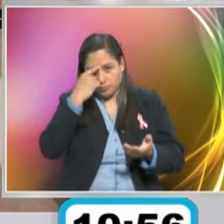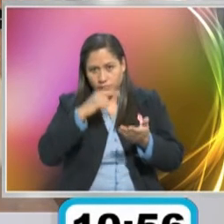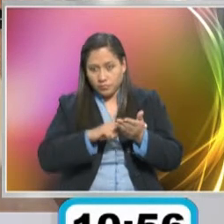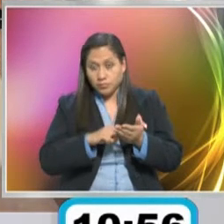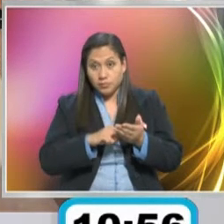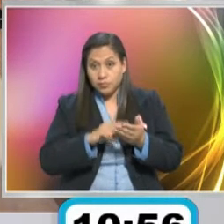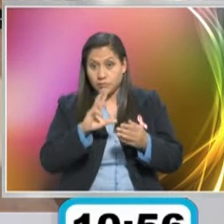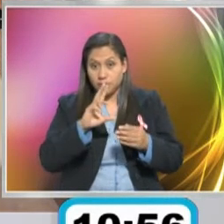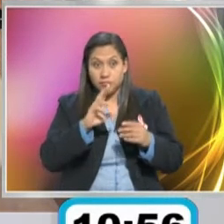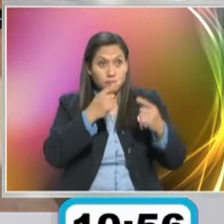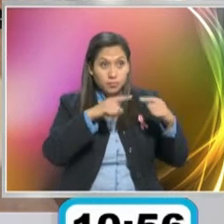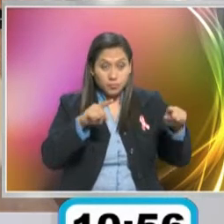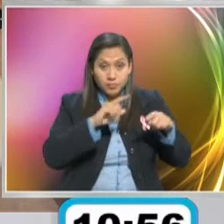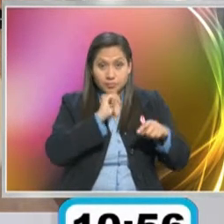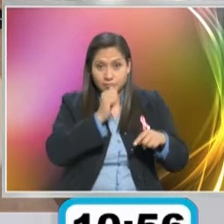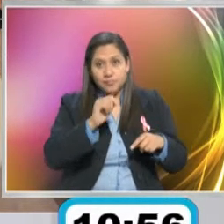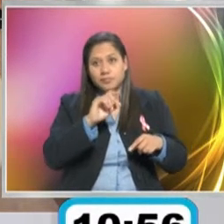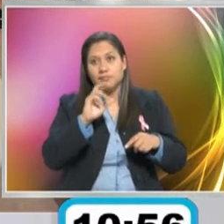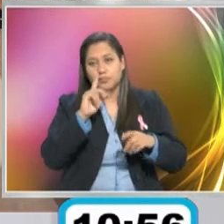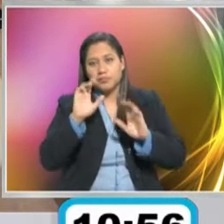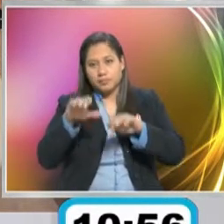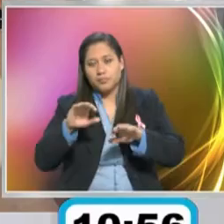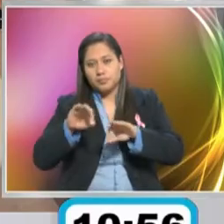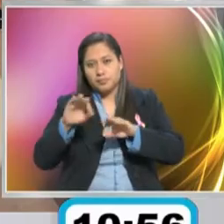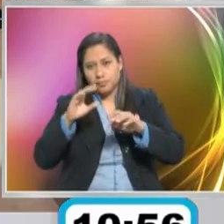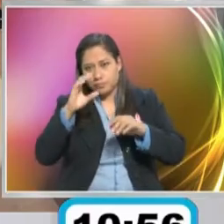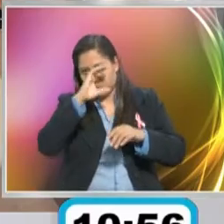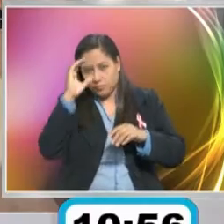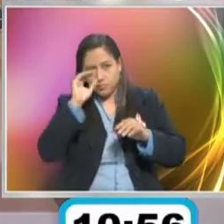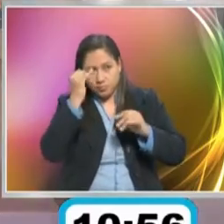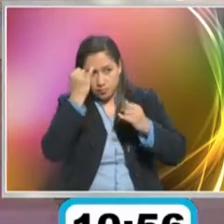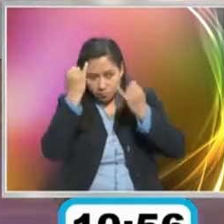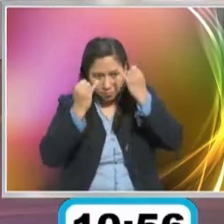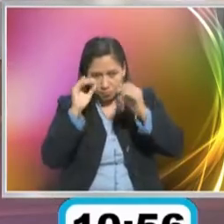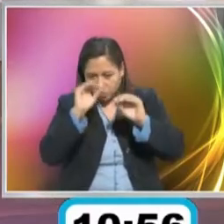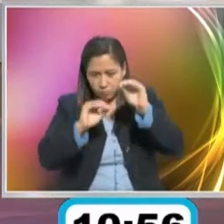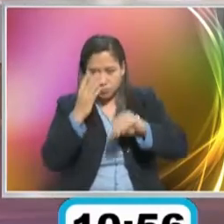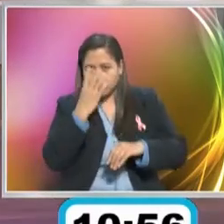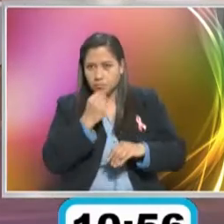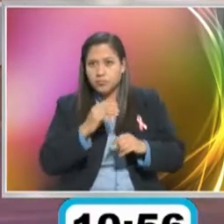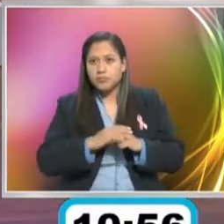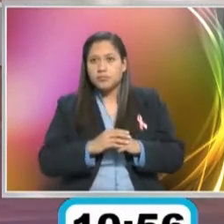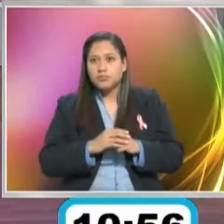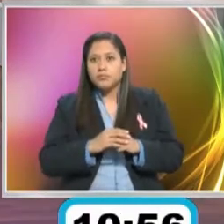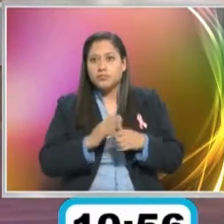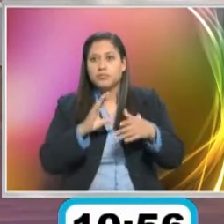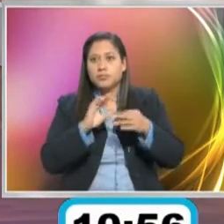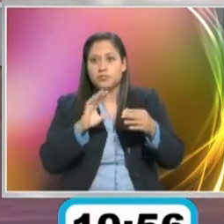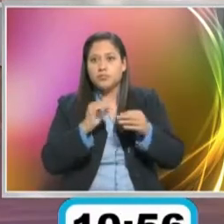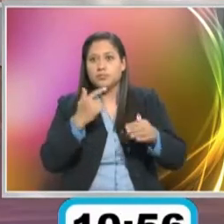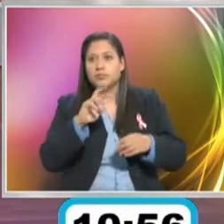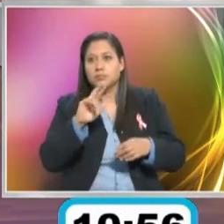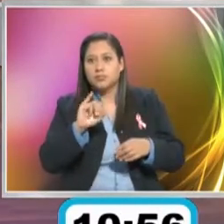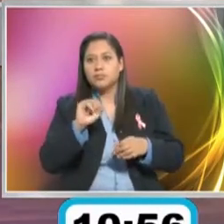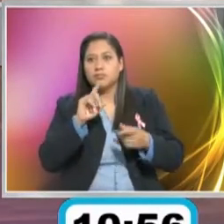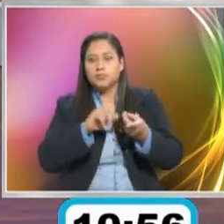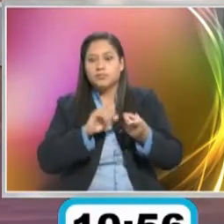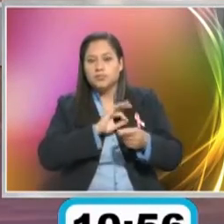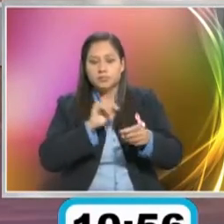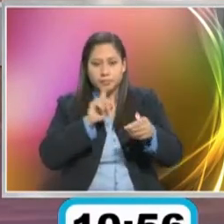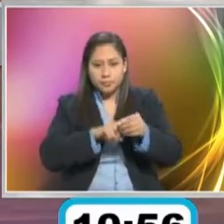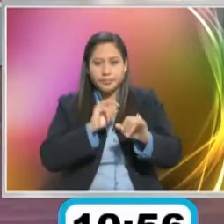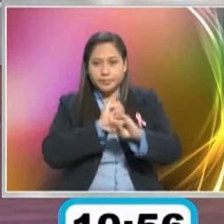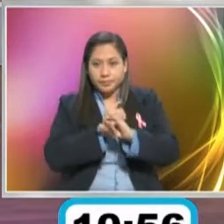hubiera dedicado a la música, me habría dedicado a la fotografía. El diseño también está excepcional. Cuéntanos, Gris, ¿dónde podemos seguirte en